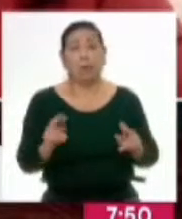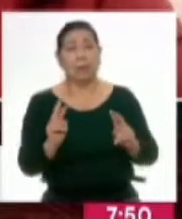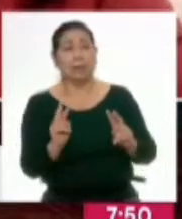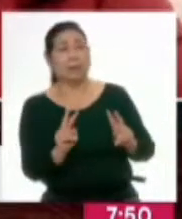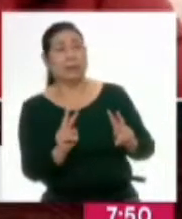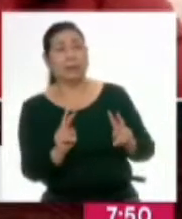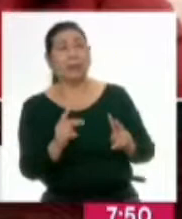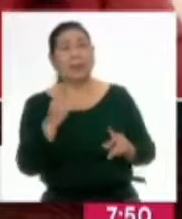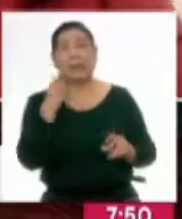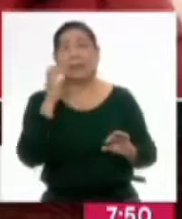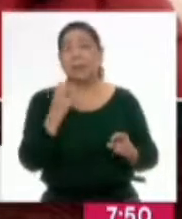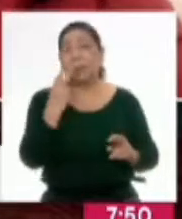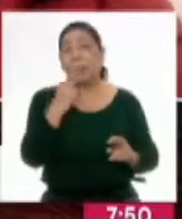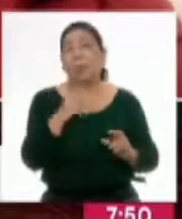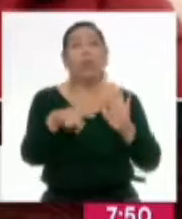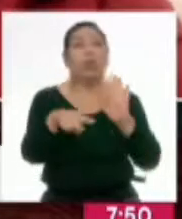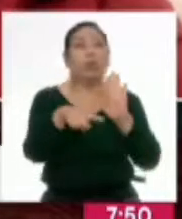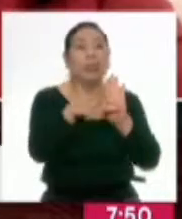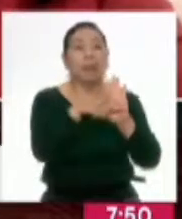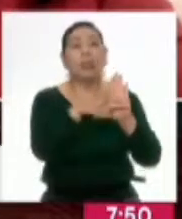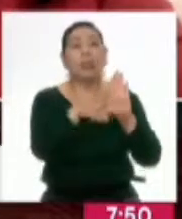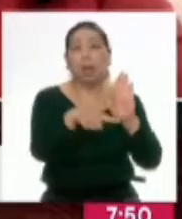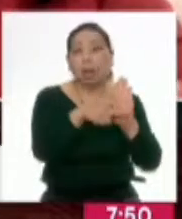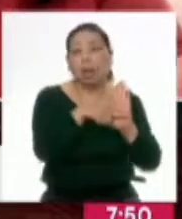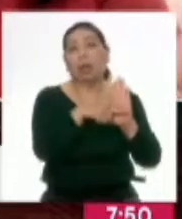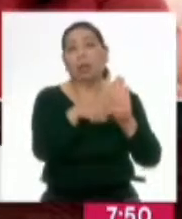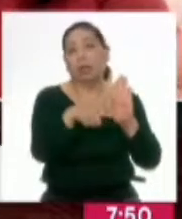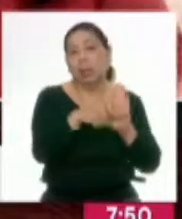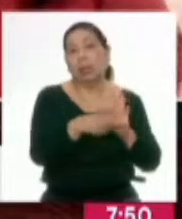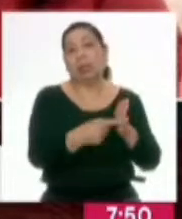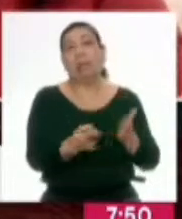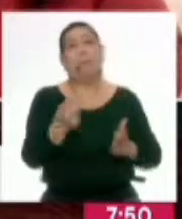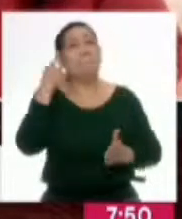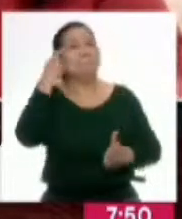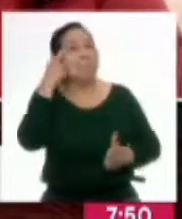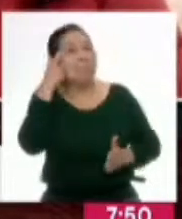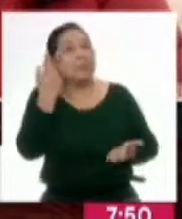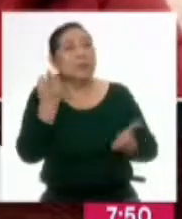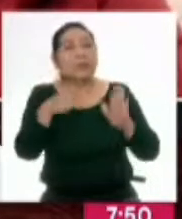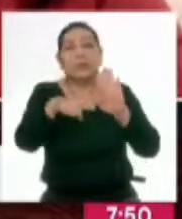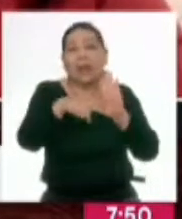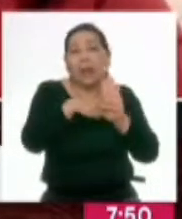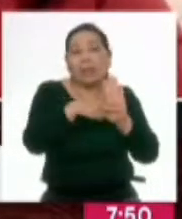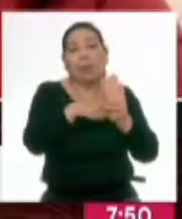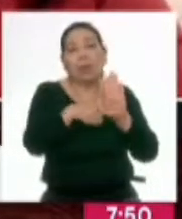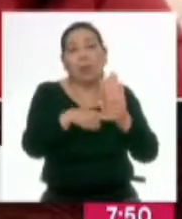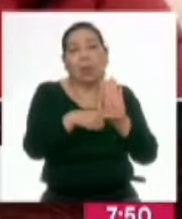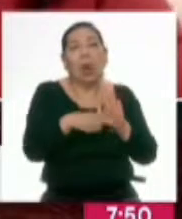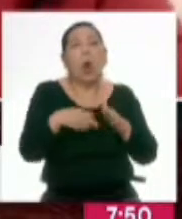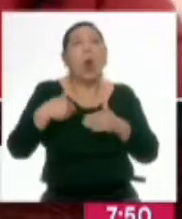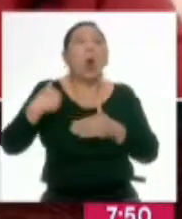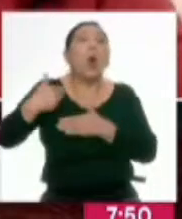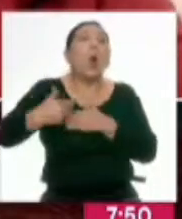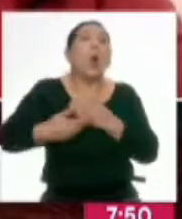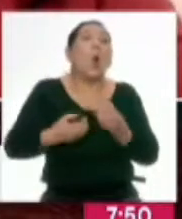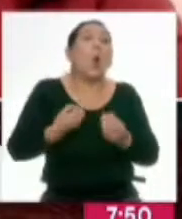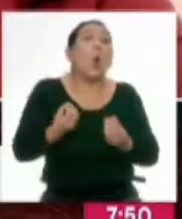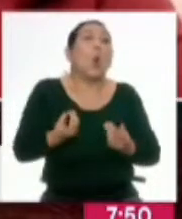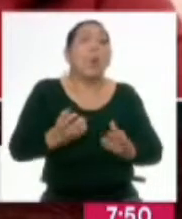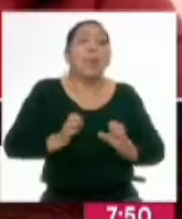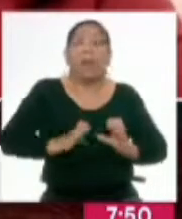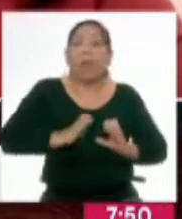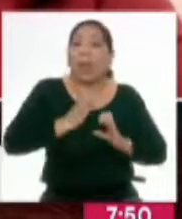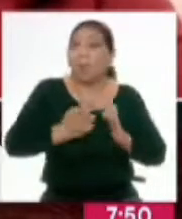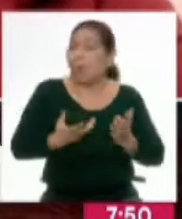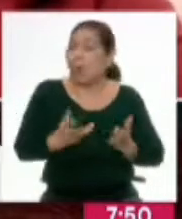mirada bastante negativa. Definitivamente tener el pensamiento negativo va a traer como consecuencia